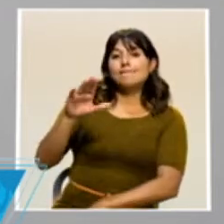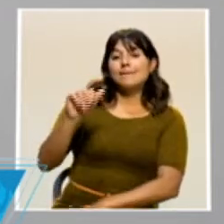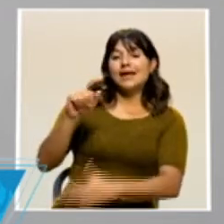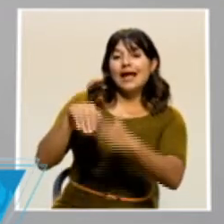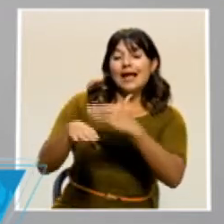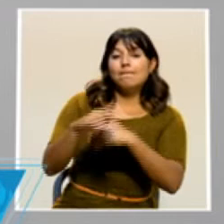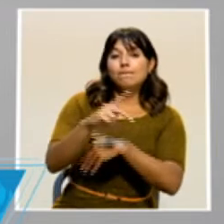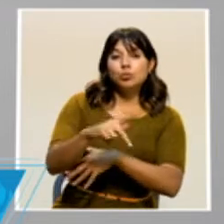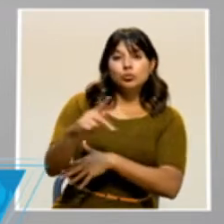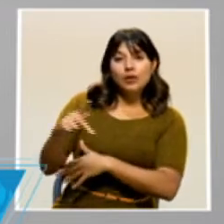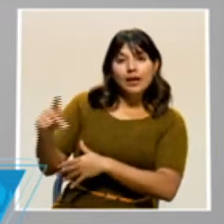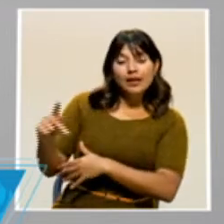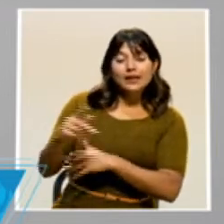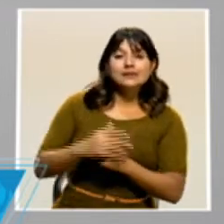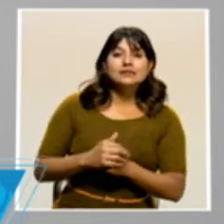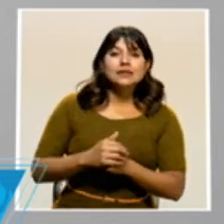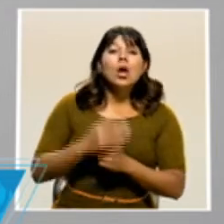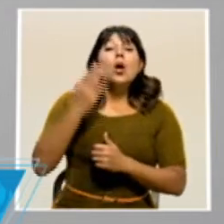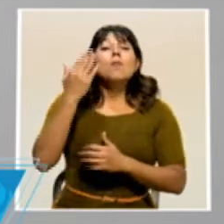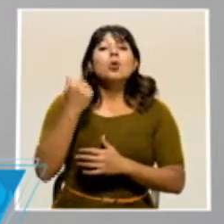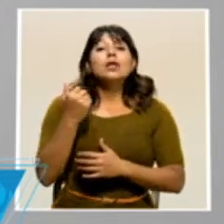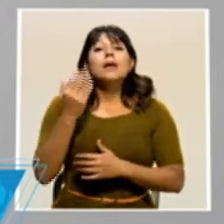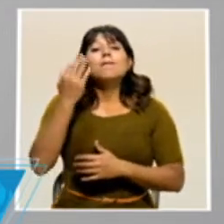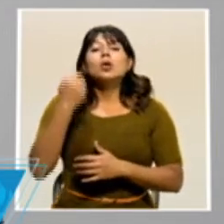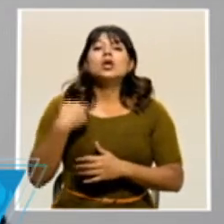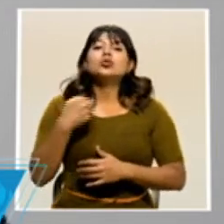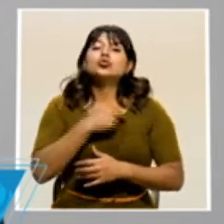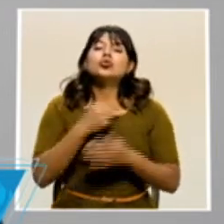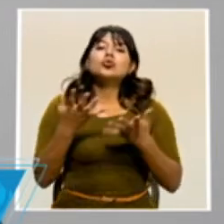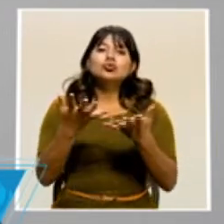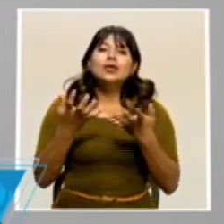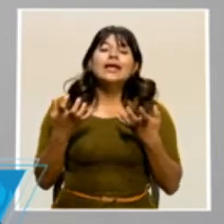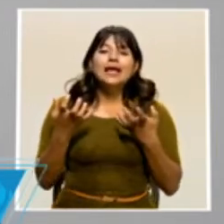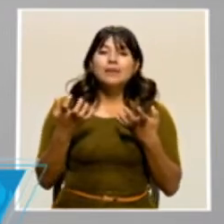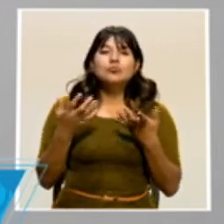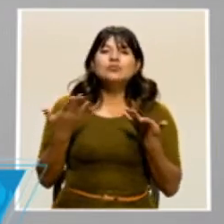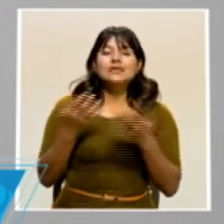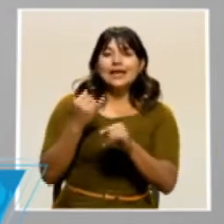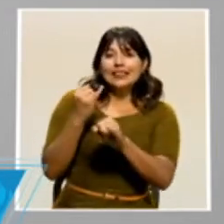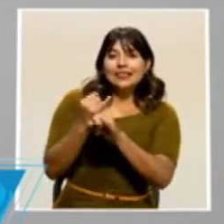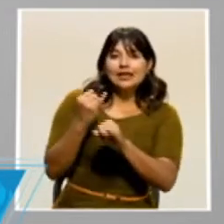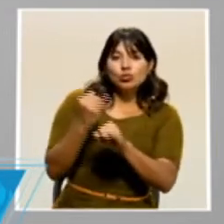Punta Arenas, porque lo que se quiere es que las